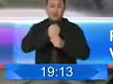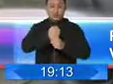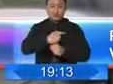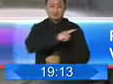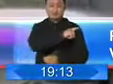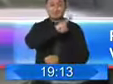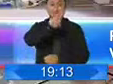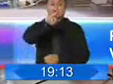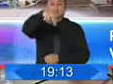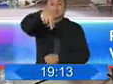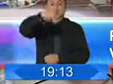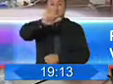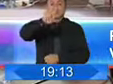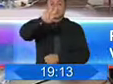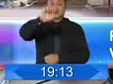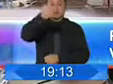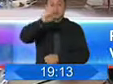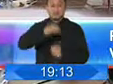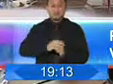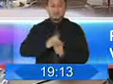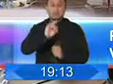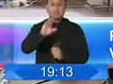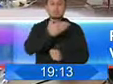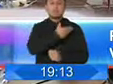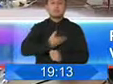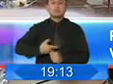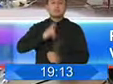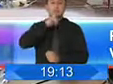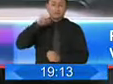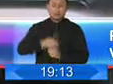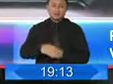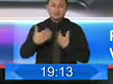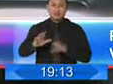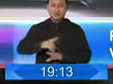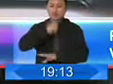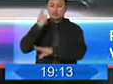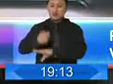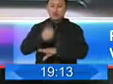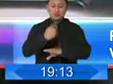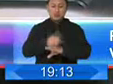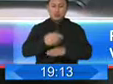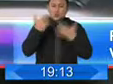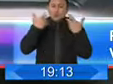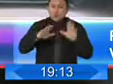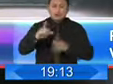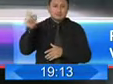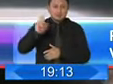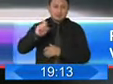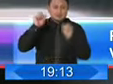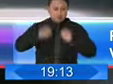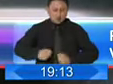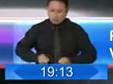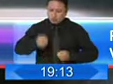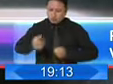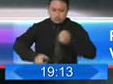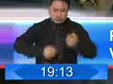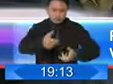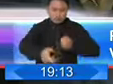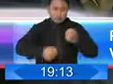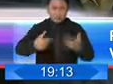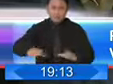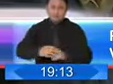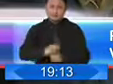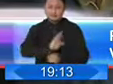César Navas, el presidente de la República habría dispuesto que todos los requerimientos estén a disposición de las